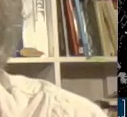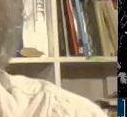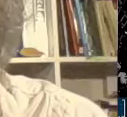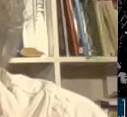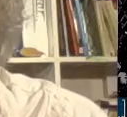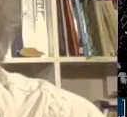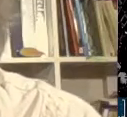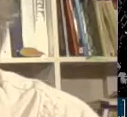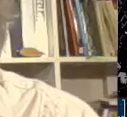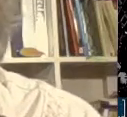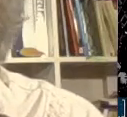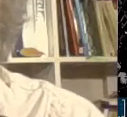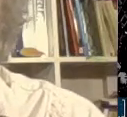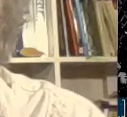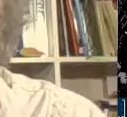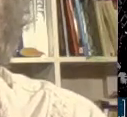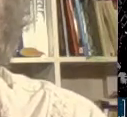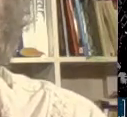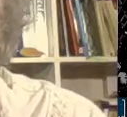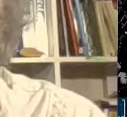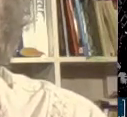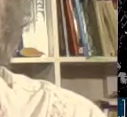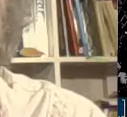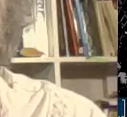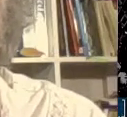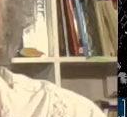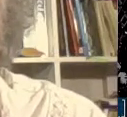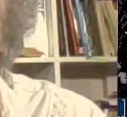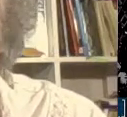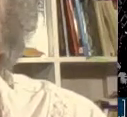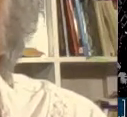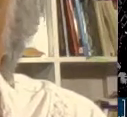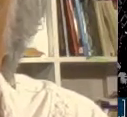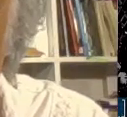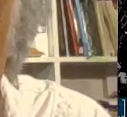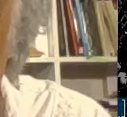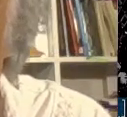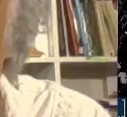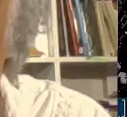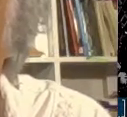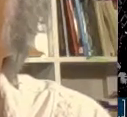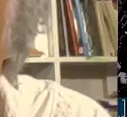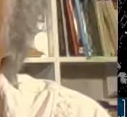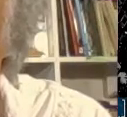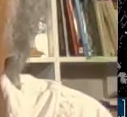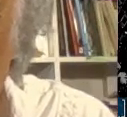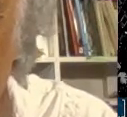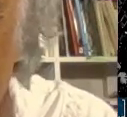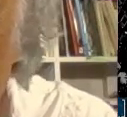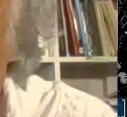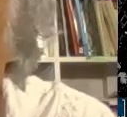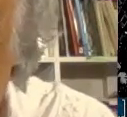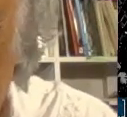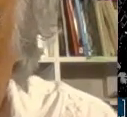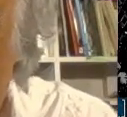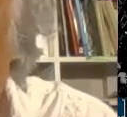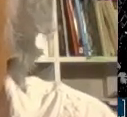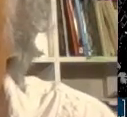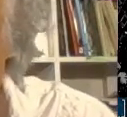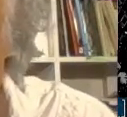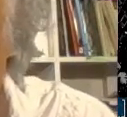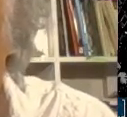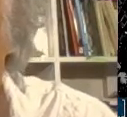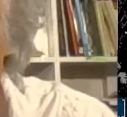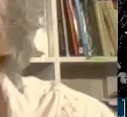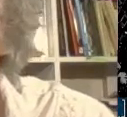y lo pasamos diferido. La circunstancia es porque cuando lo pasamos en vivo, bueno, a veces resulta bien, pero a veces se carga mucho el alambre y entonces se pone lento